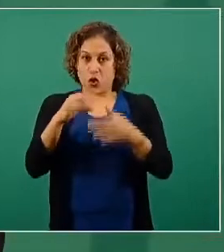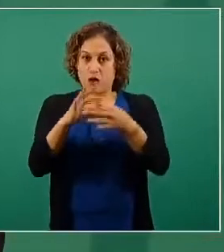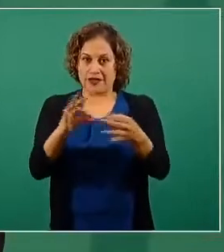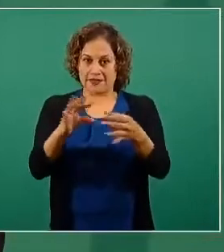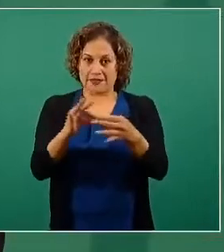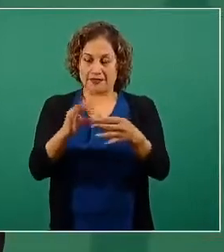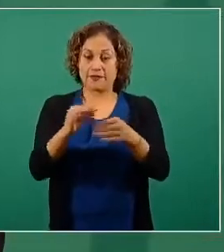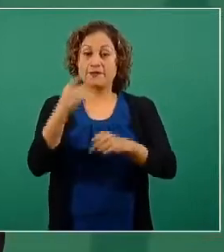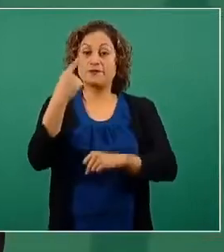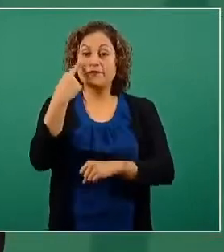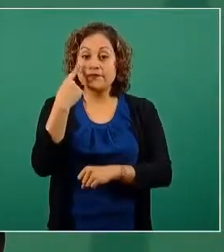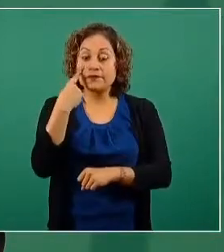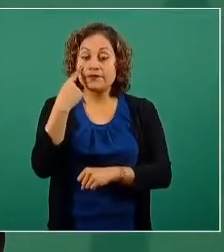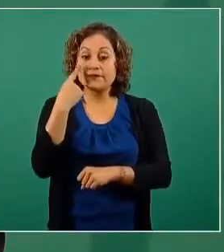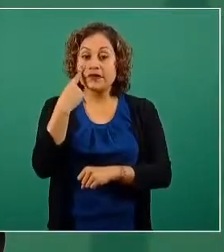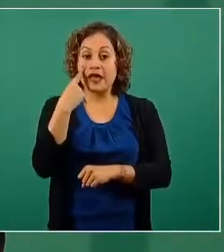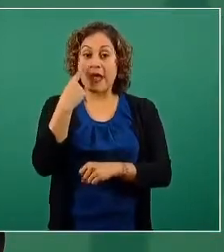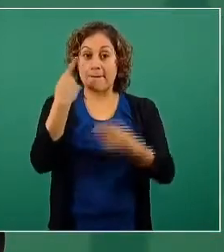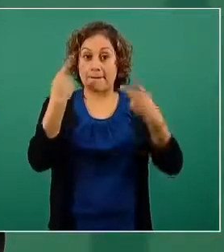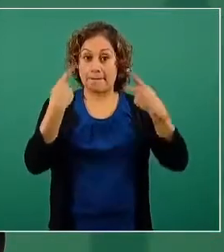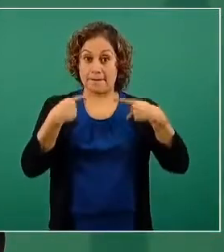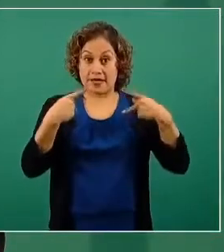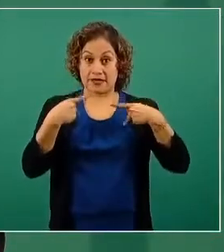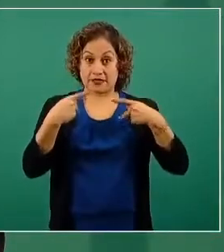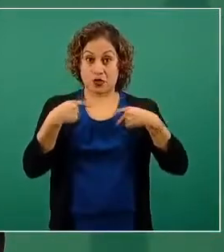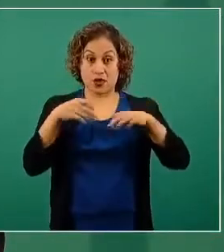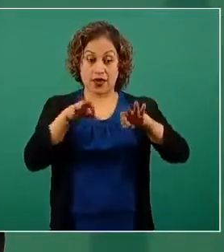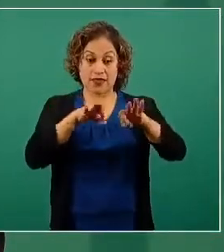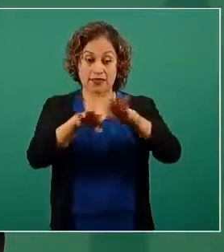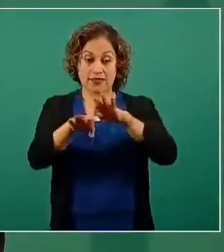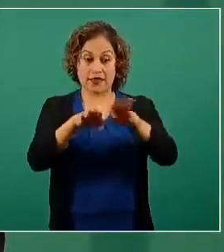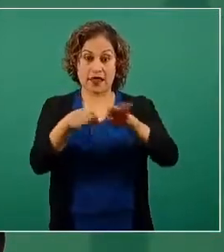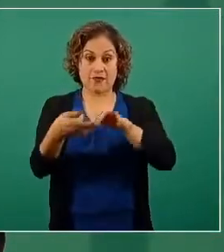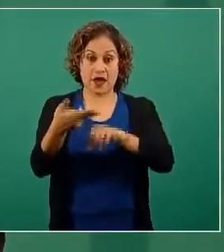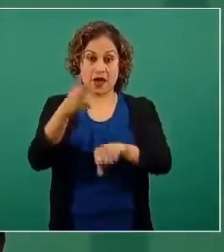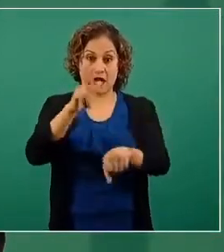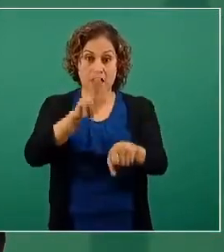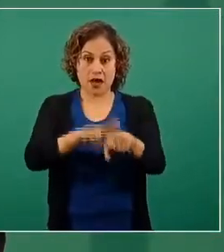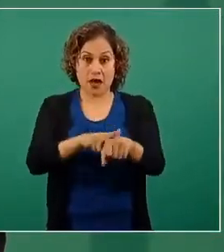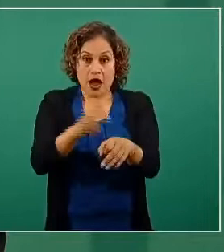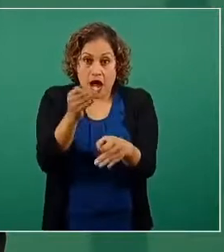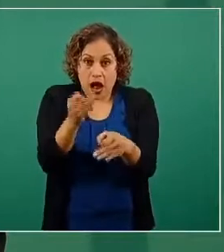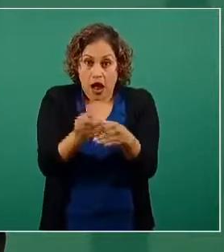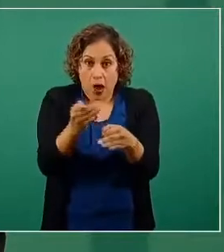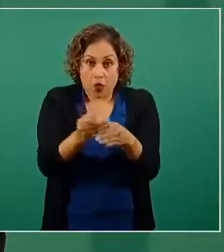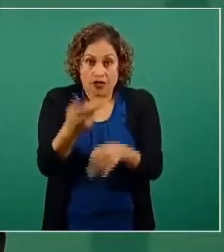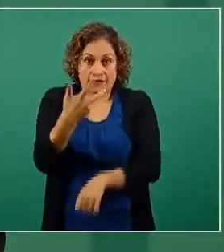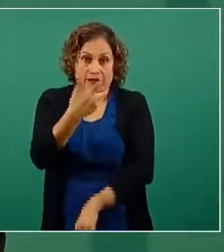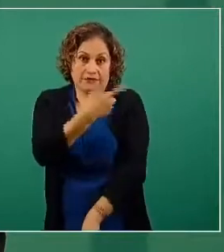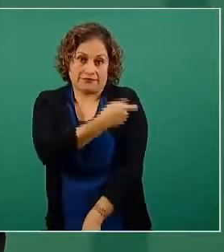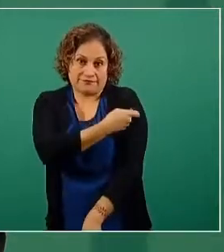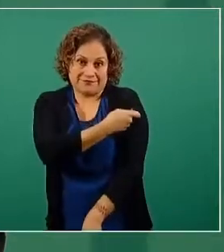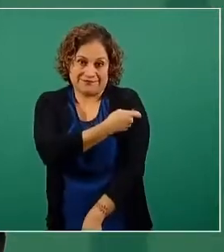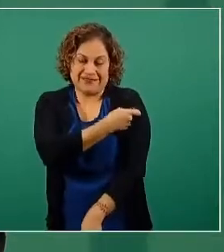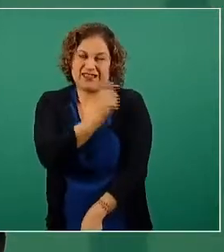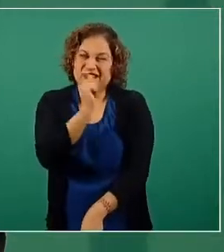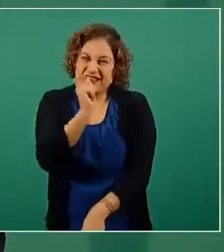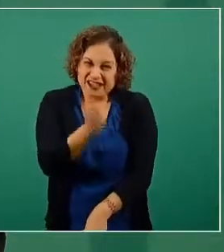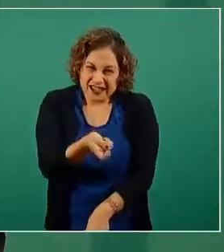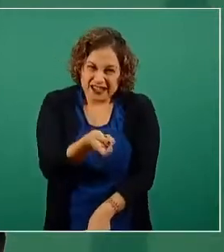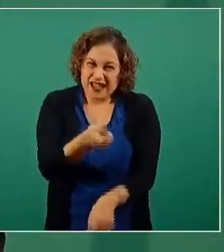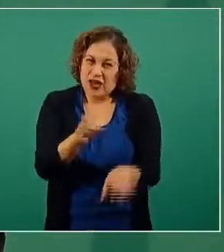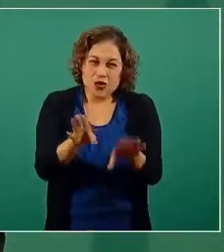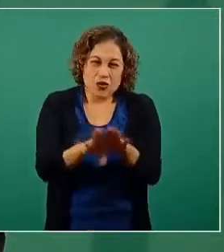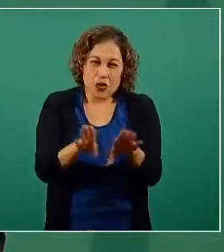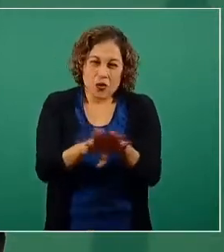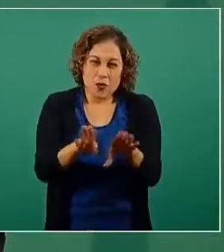Recordemos al personal de salud que está siendo contemplado para vacunación en este momento, es el personal de primera línea. ¿Qué significa